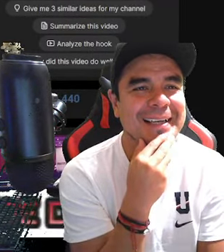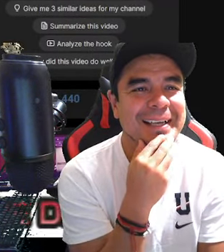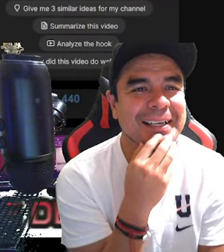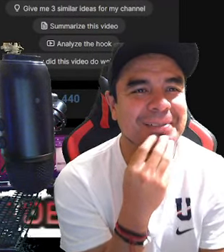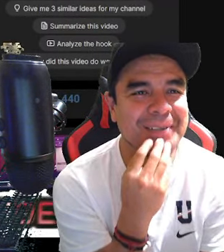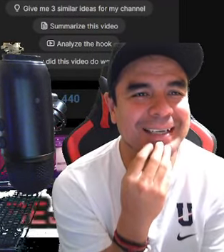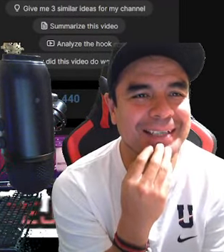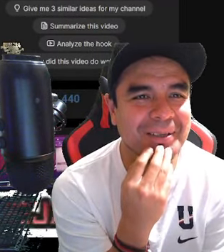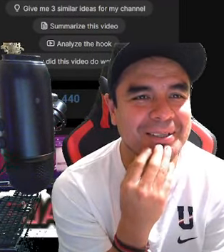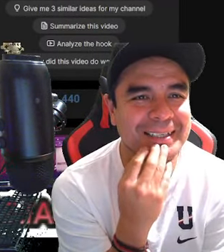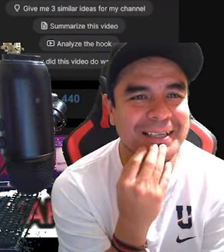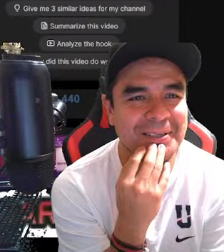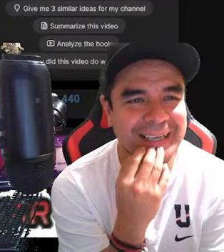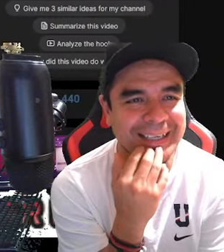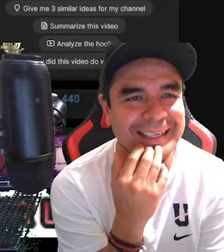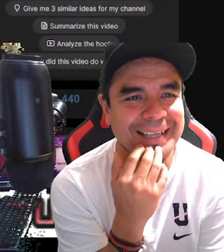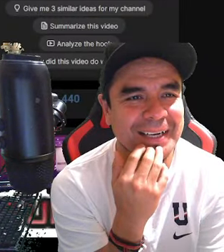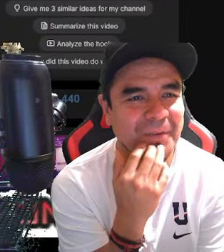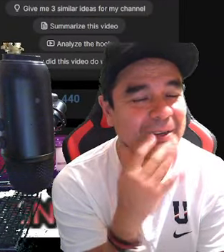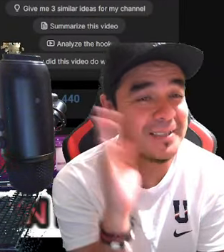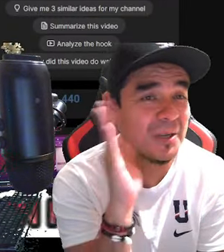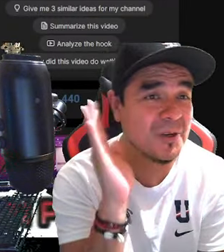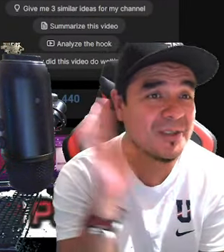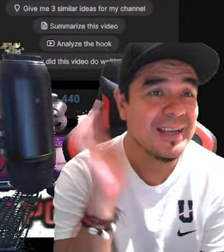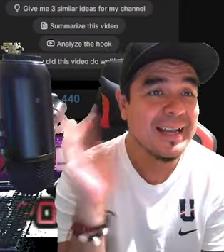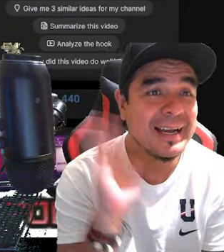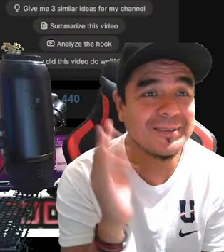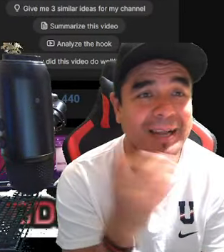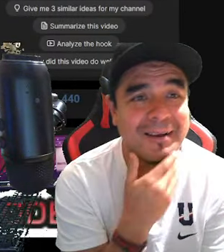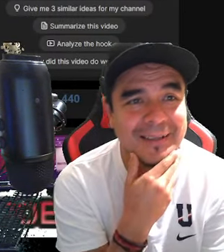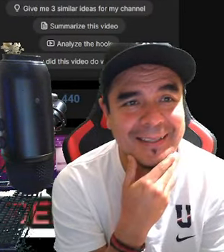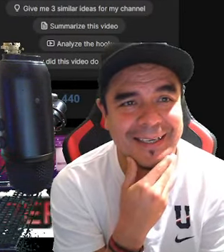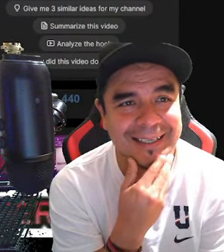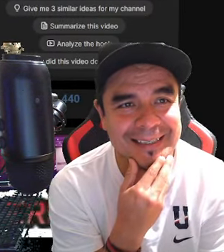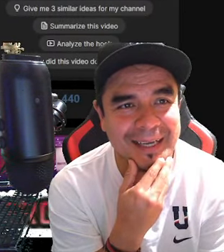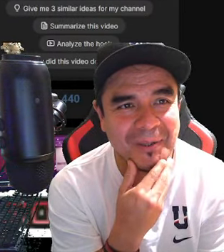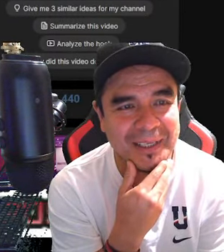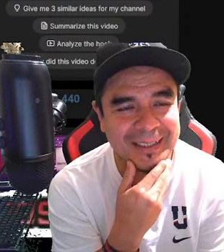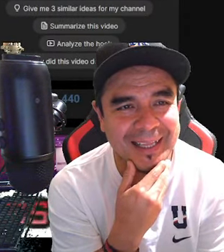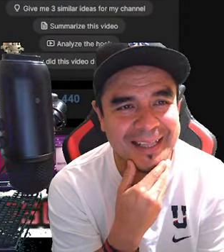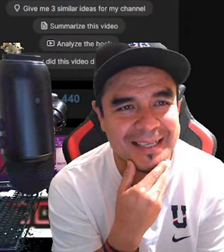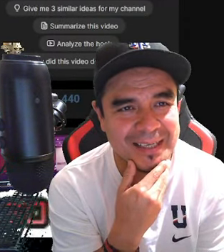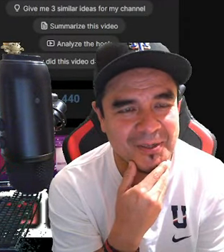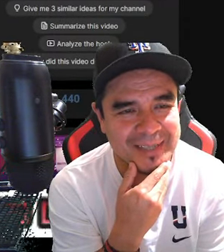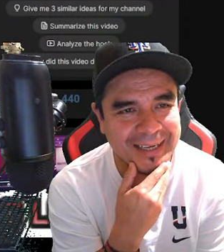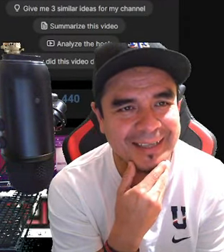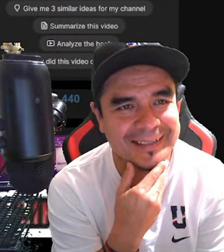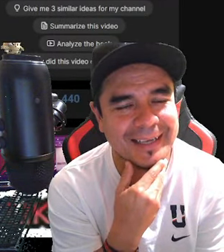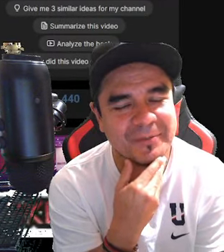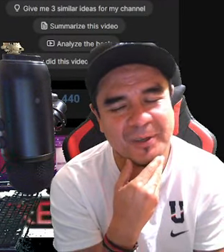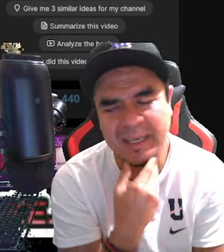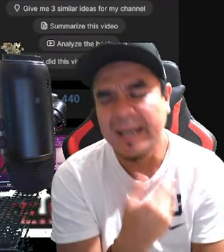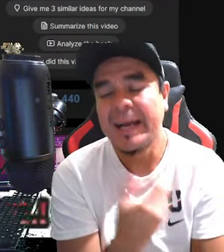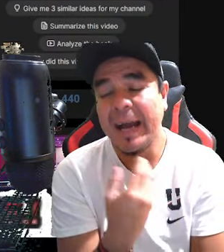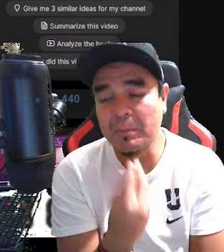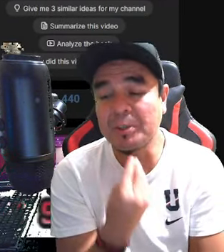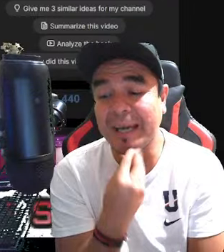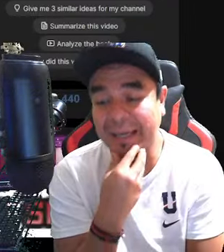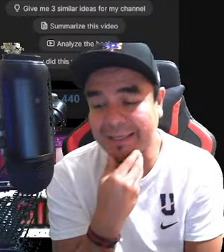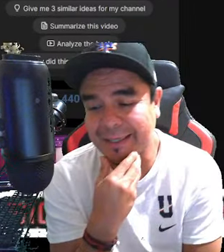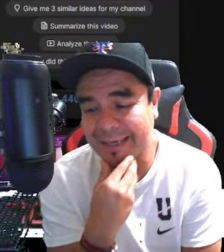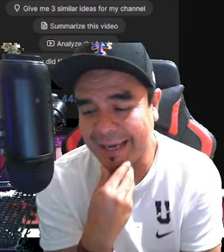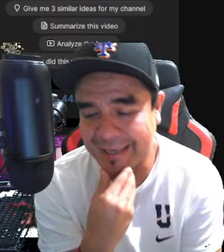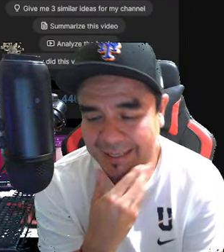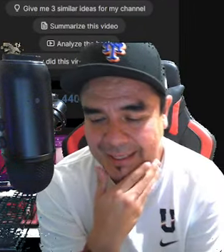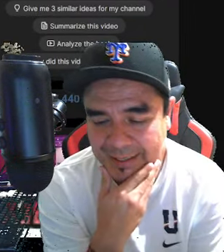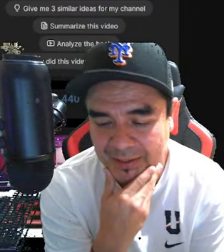van a desaparecer. Jesús Reyes, saludos desde Los Ángeles, California. Saludos a toda la bandita que está conectada desde Los Ángeles, California. Hay mucha